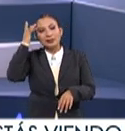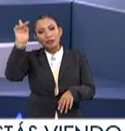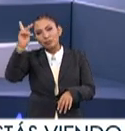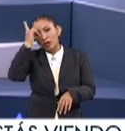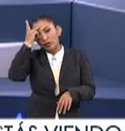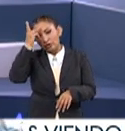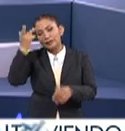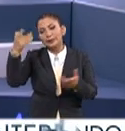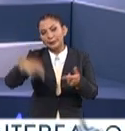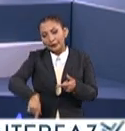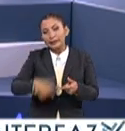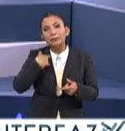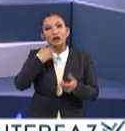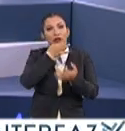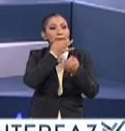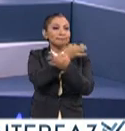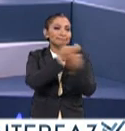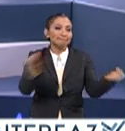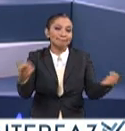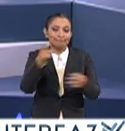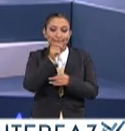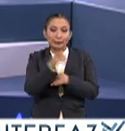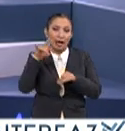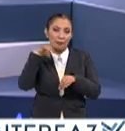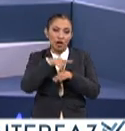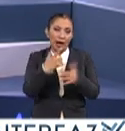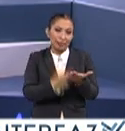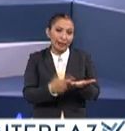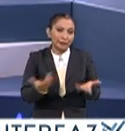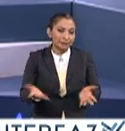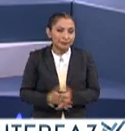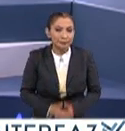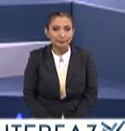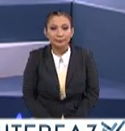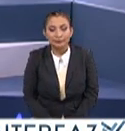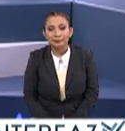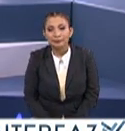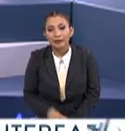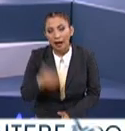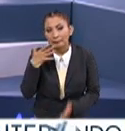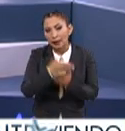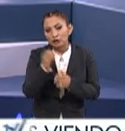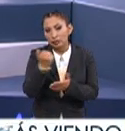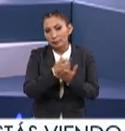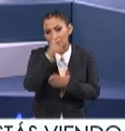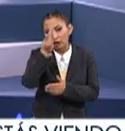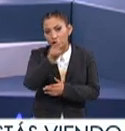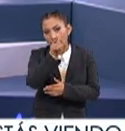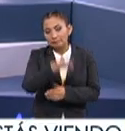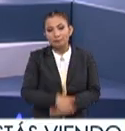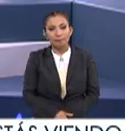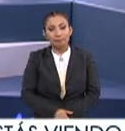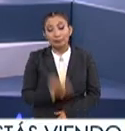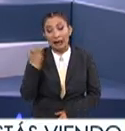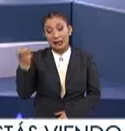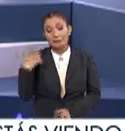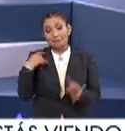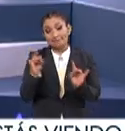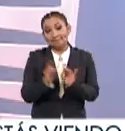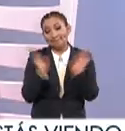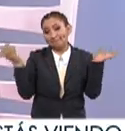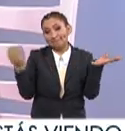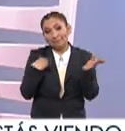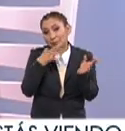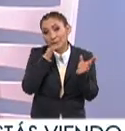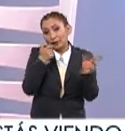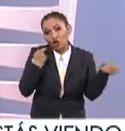y de regresar, por eso mandó este mensaje desde el avión que lo transportaba a Ciudad Victoria. Sí, pues estas son cuestiones